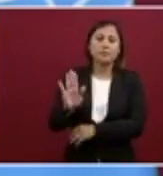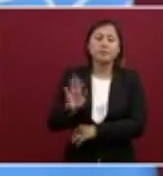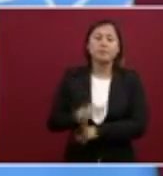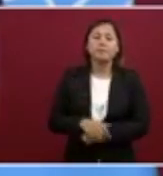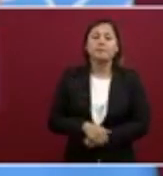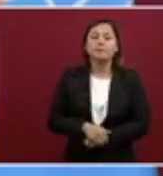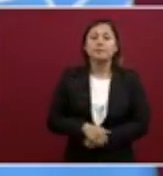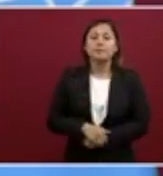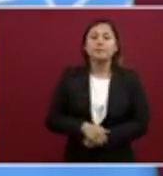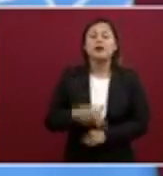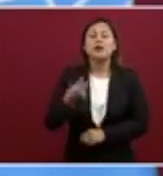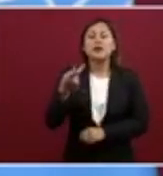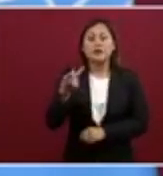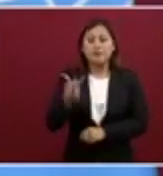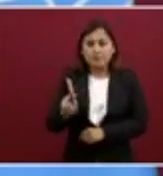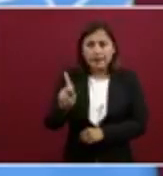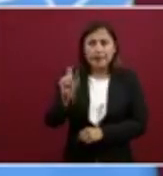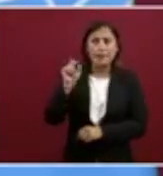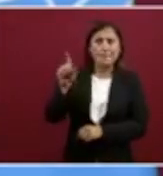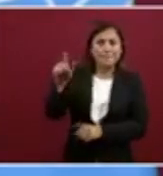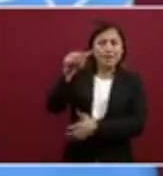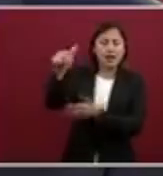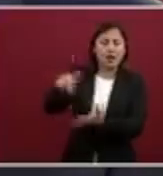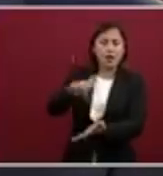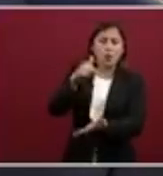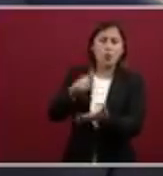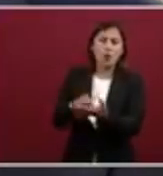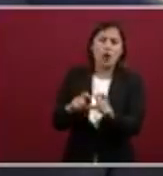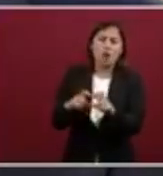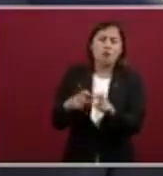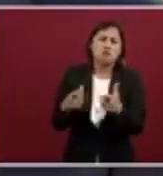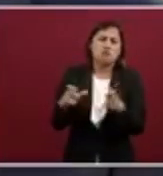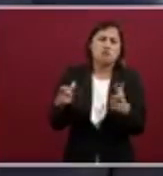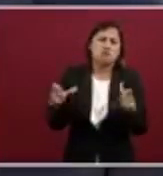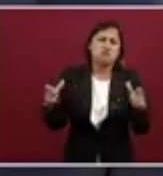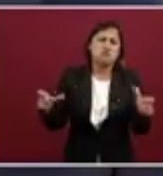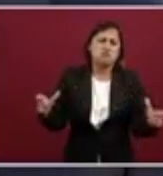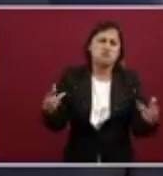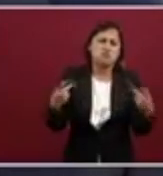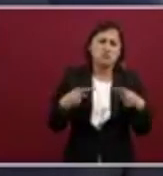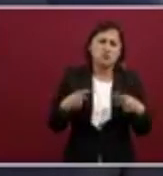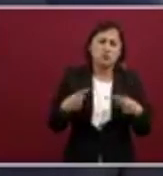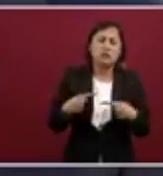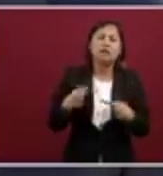mucho crecimiento poblacional y falta de servicios. Entonces es